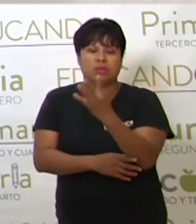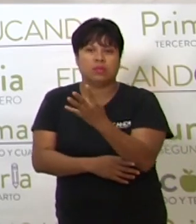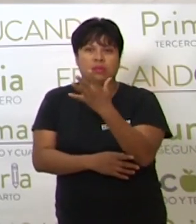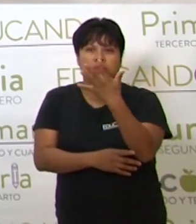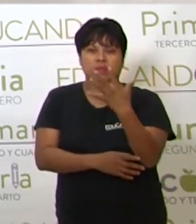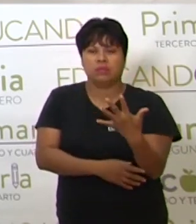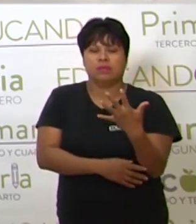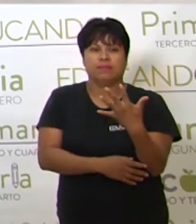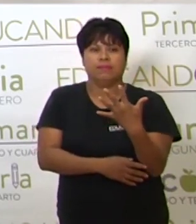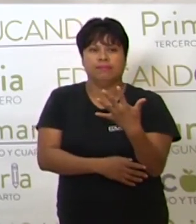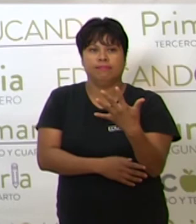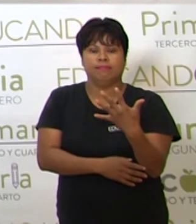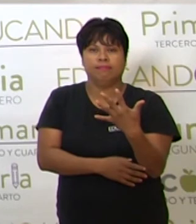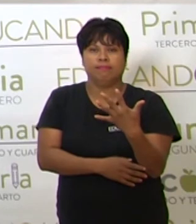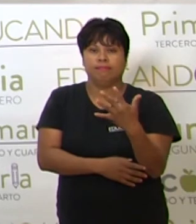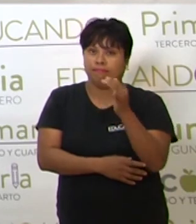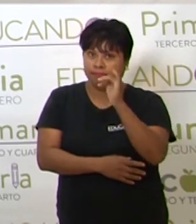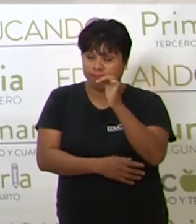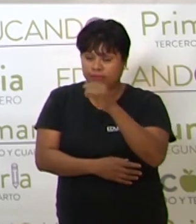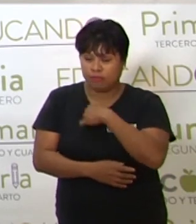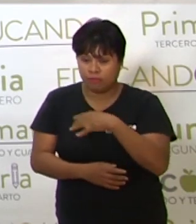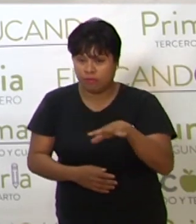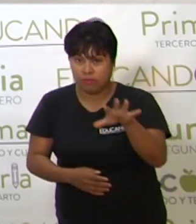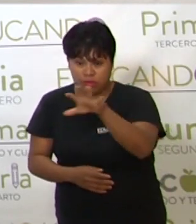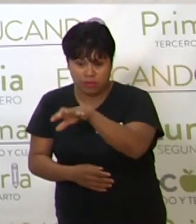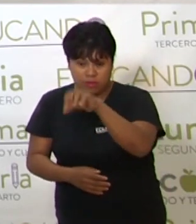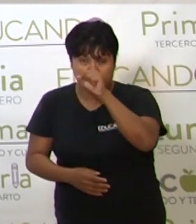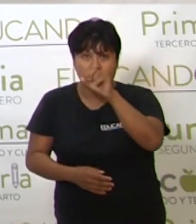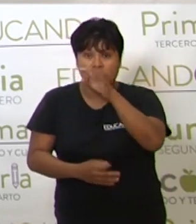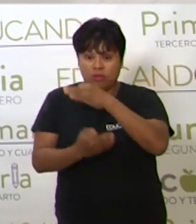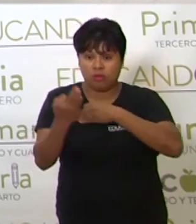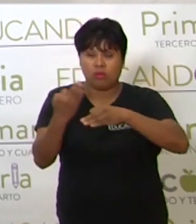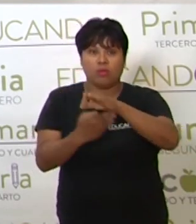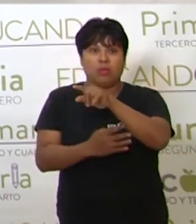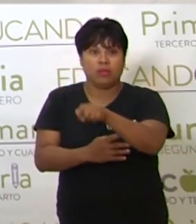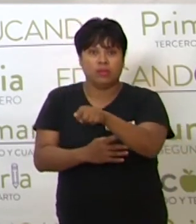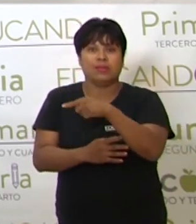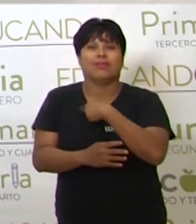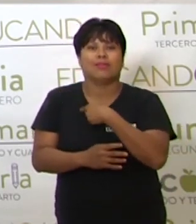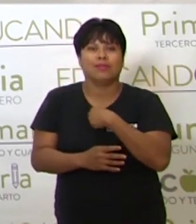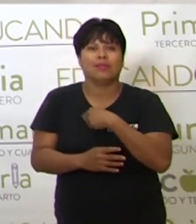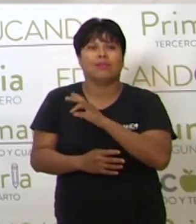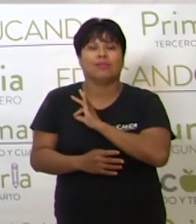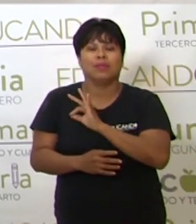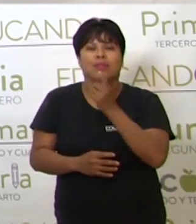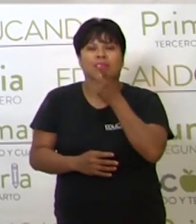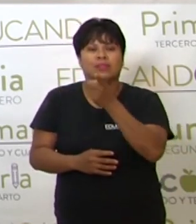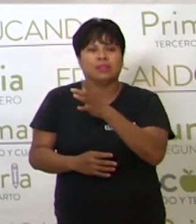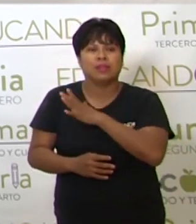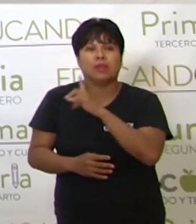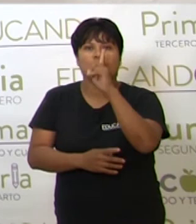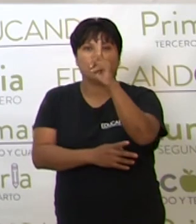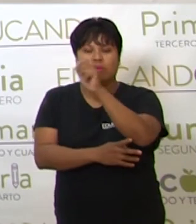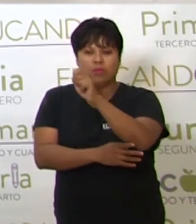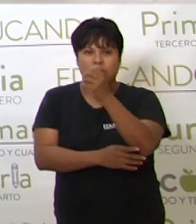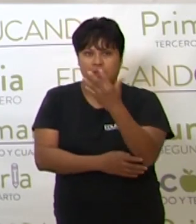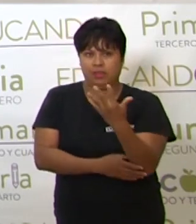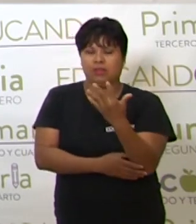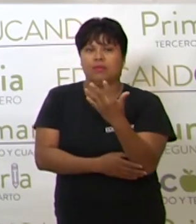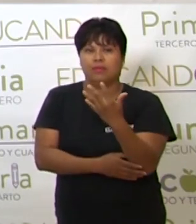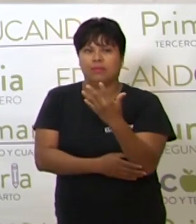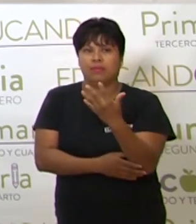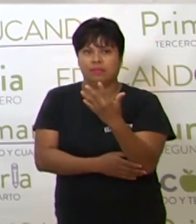cinco si todo todo una toda una línea de acá estaré yo tomando un quinto